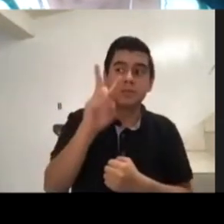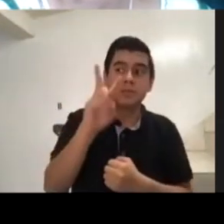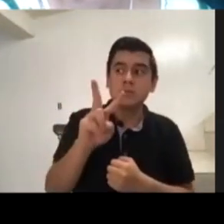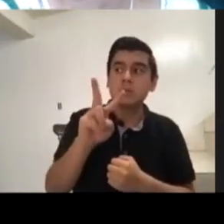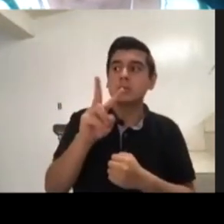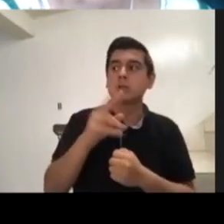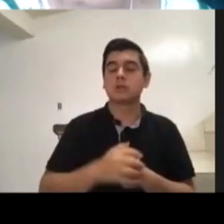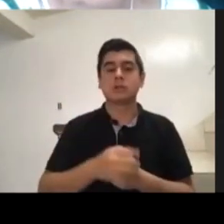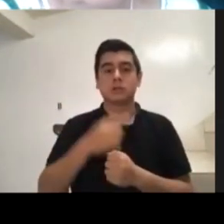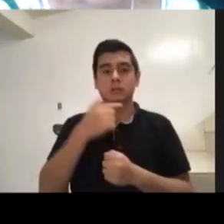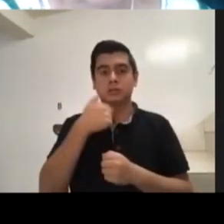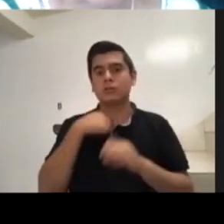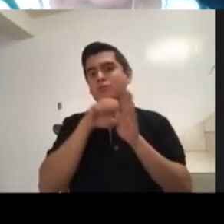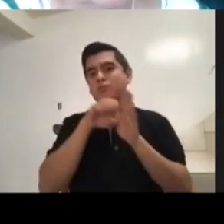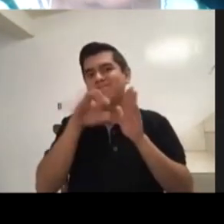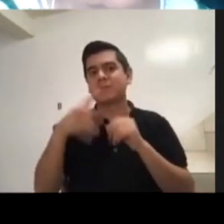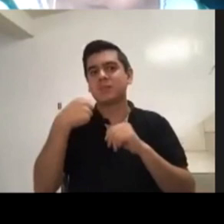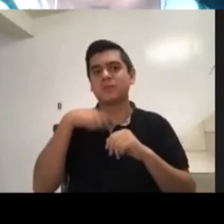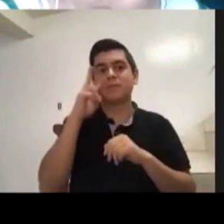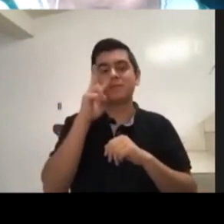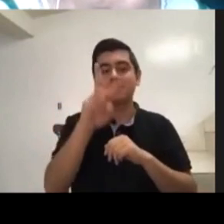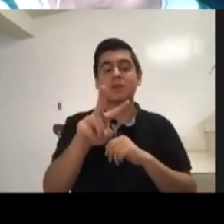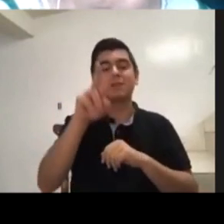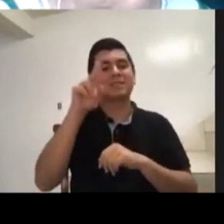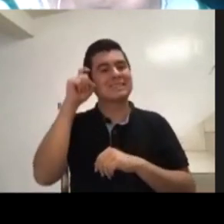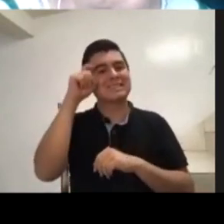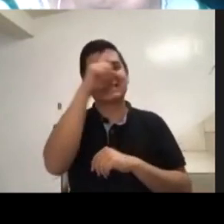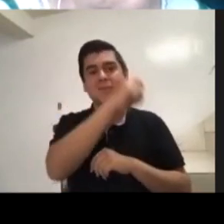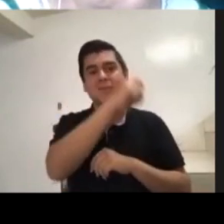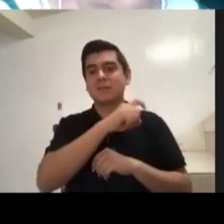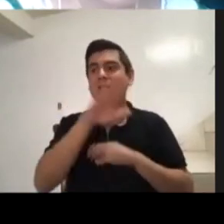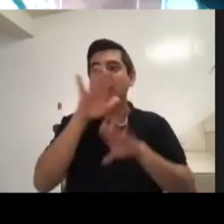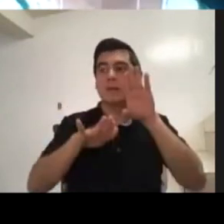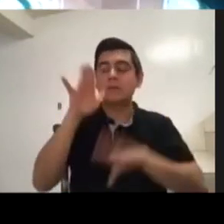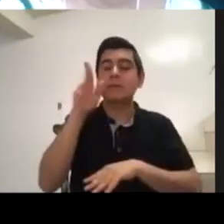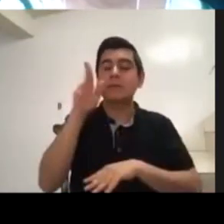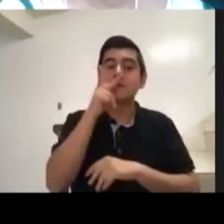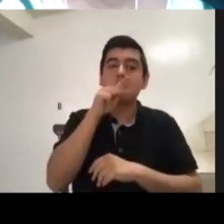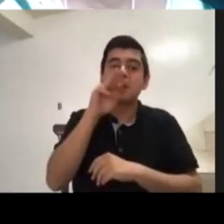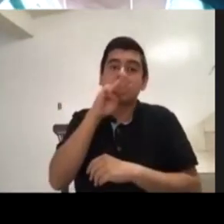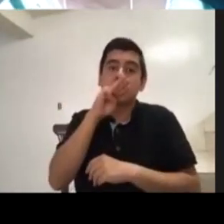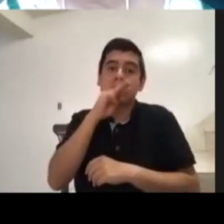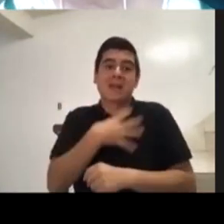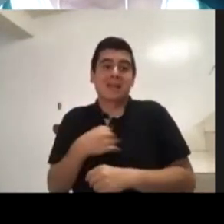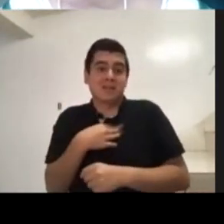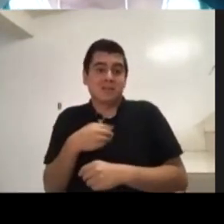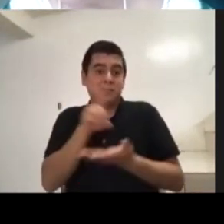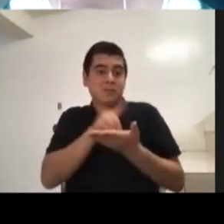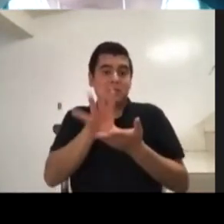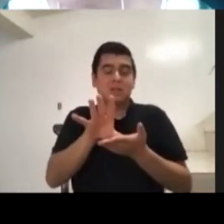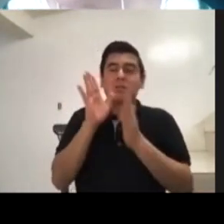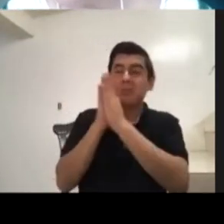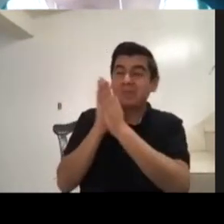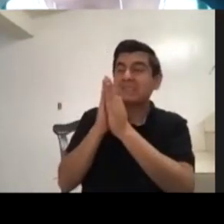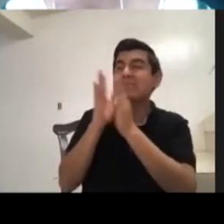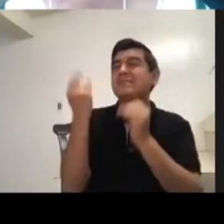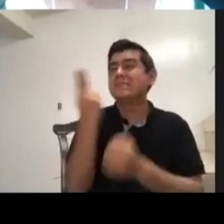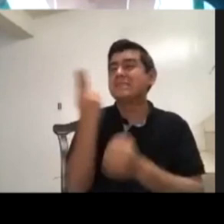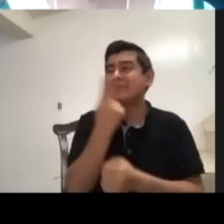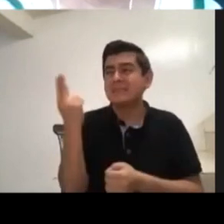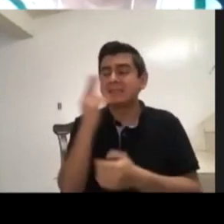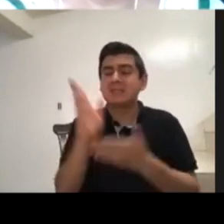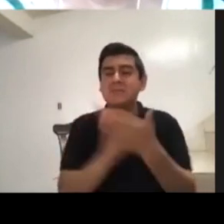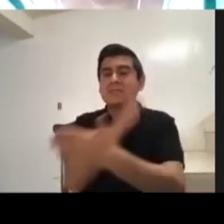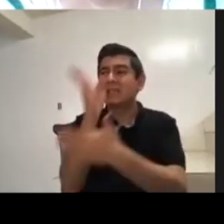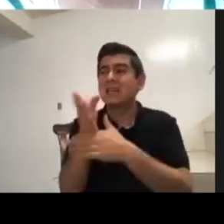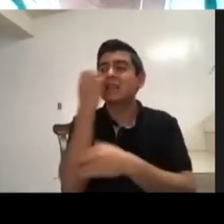con discapacidad o con algún reto en el aprendizaje, a esa conciencia de derechos. Mi hijo tiene derecho a aprender con todos, como